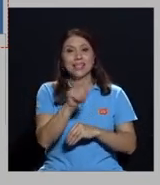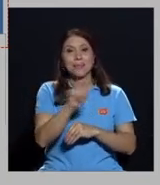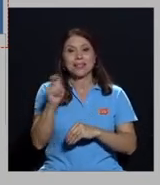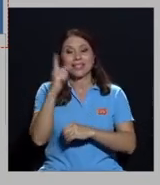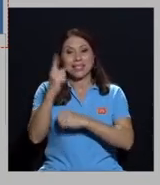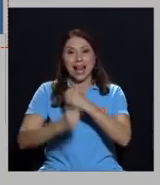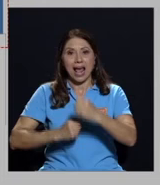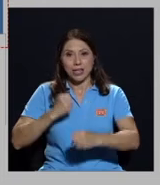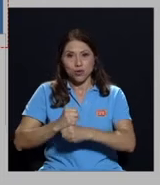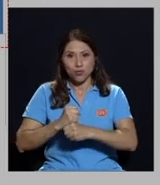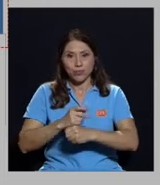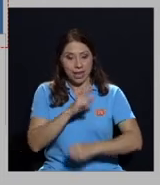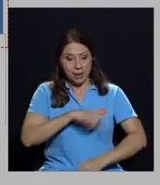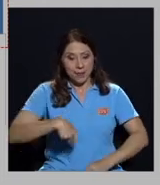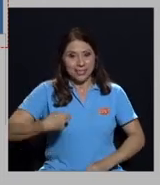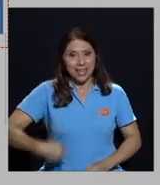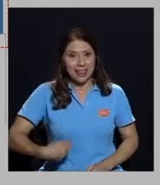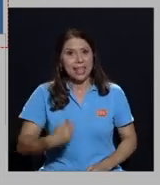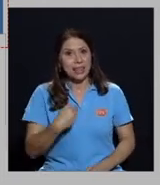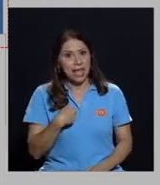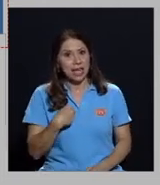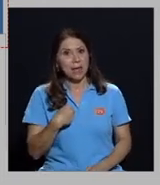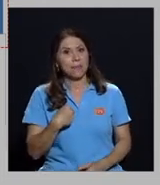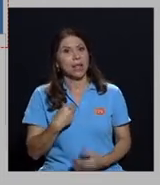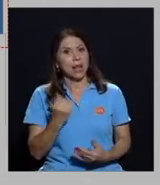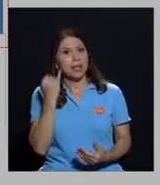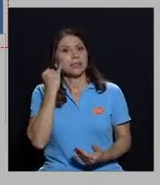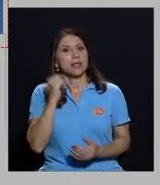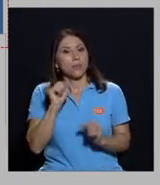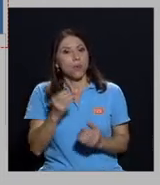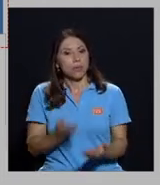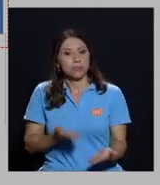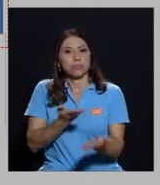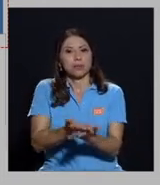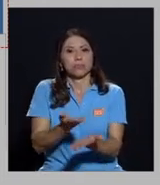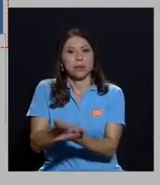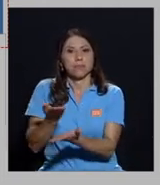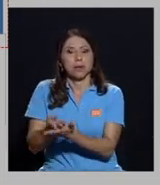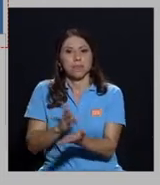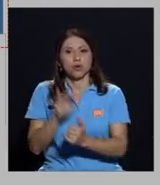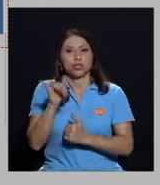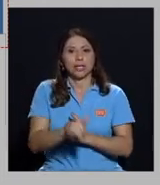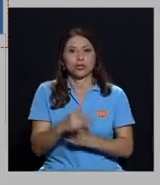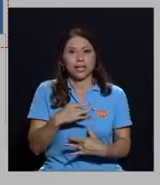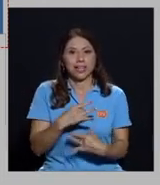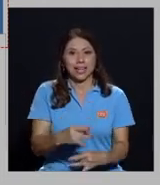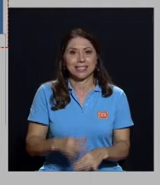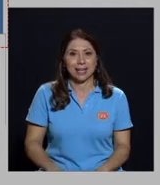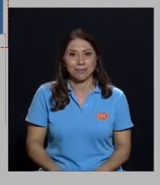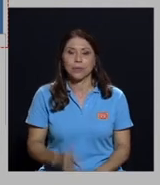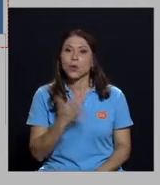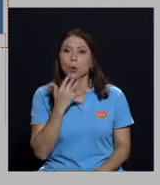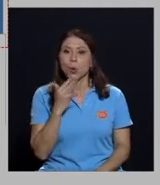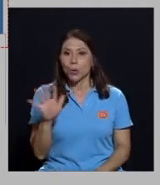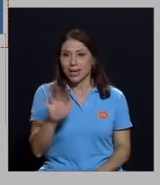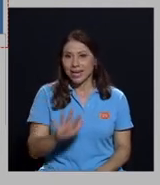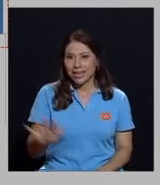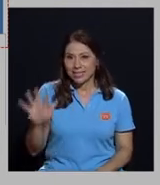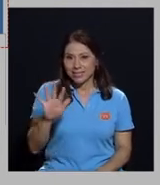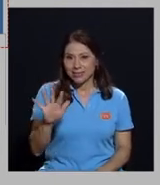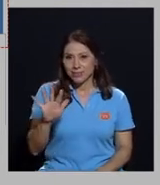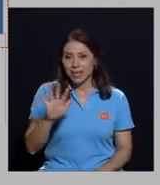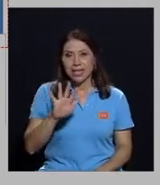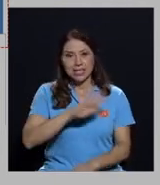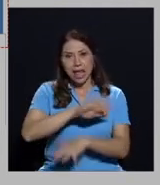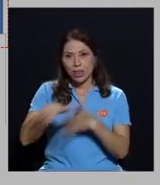presidente tiene iniciativa de poner al congreso hablar de los proyectos que le interesan a la barra gris en la totalidad de proyectos que